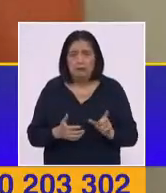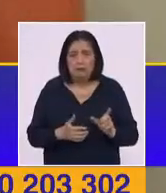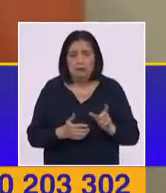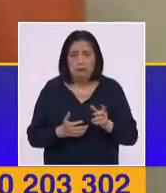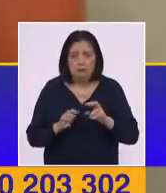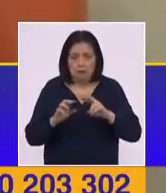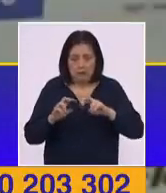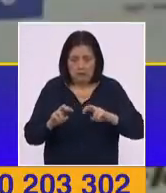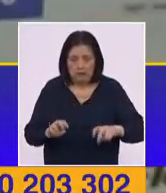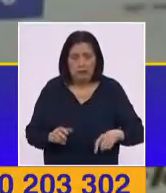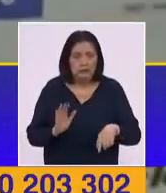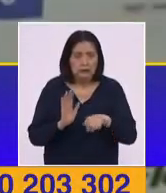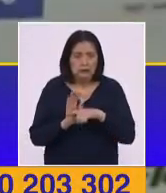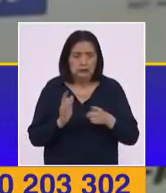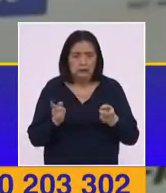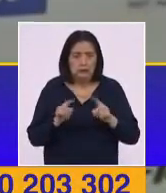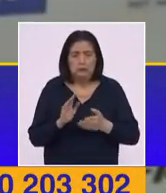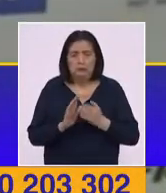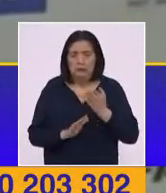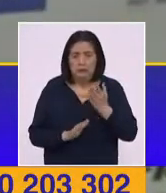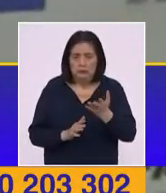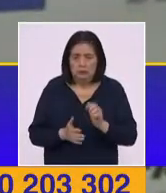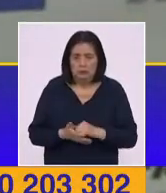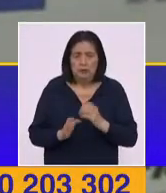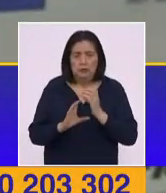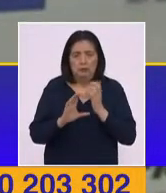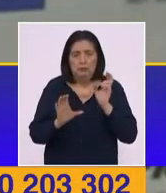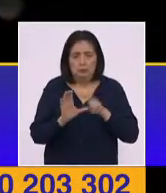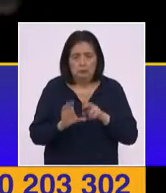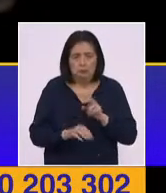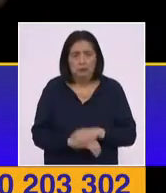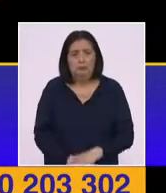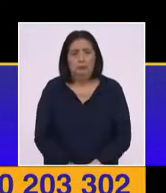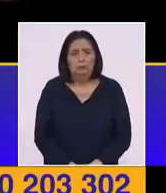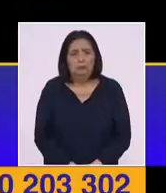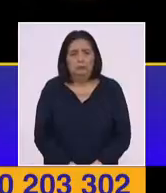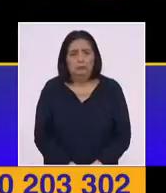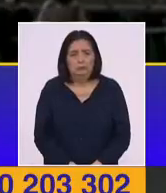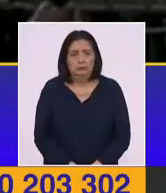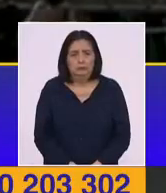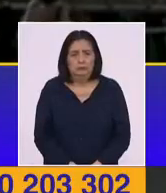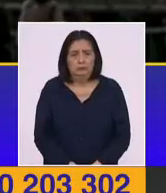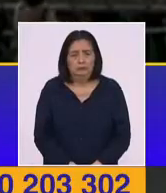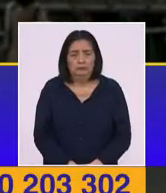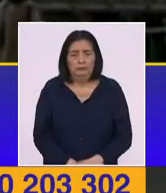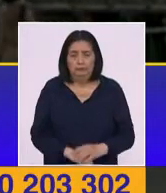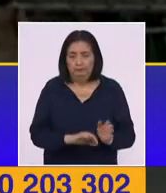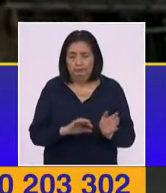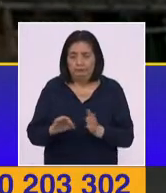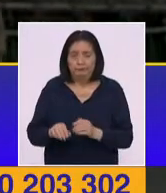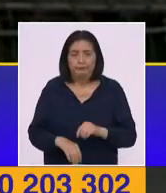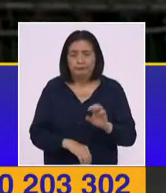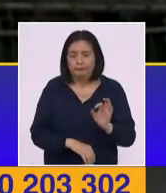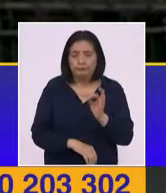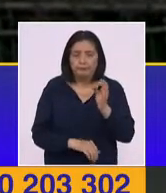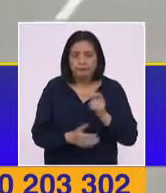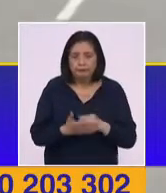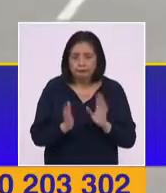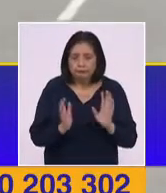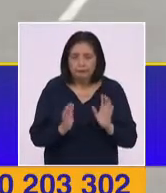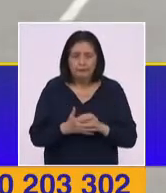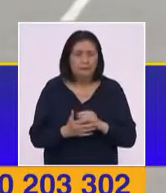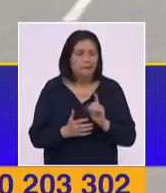test negativo cada vez que quieran hacer uso del transporte público. Por su parte, Francia ha descartado un